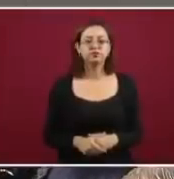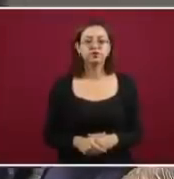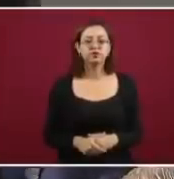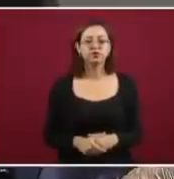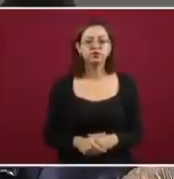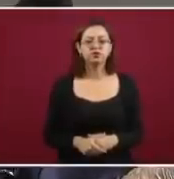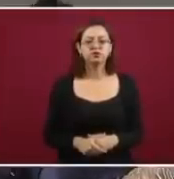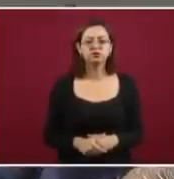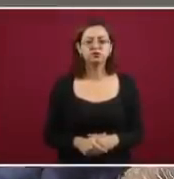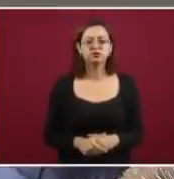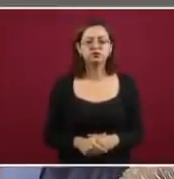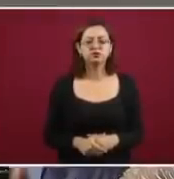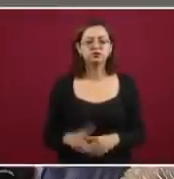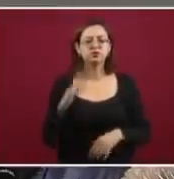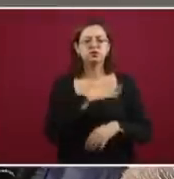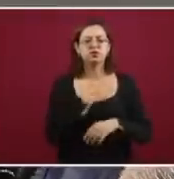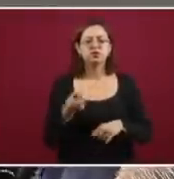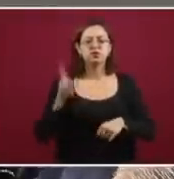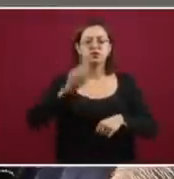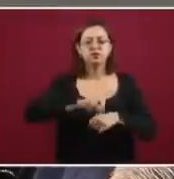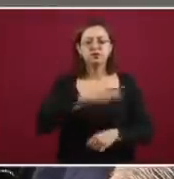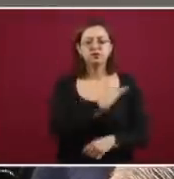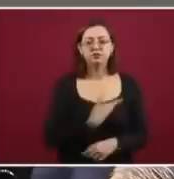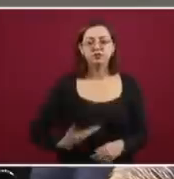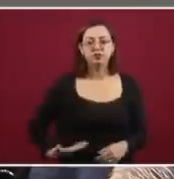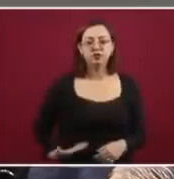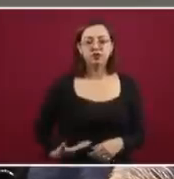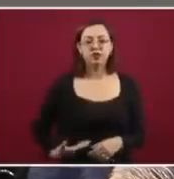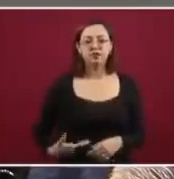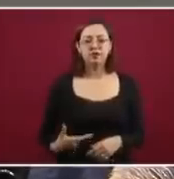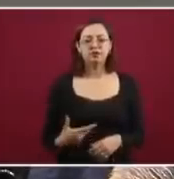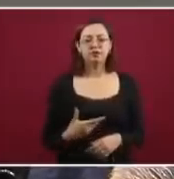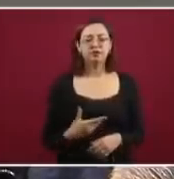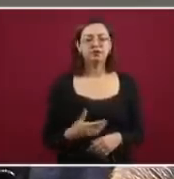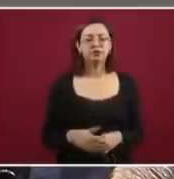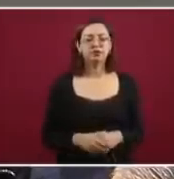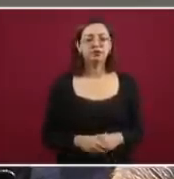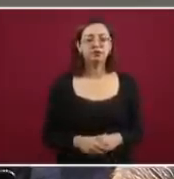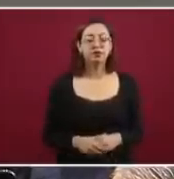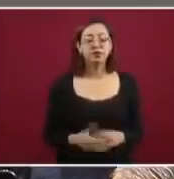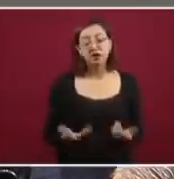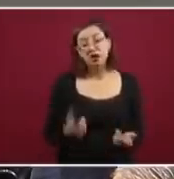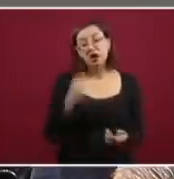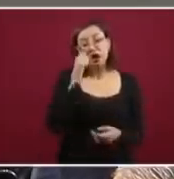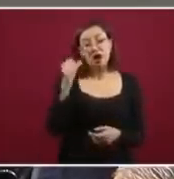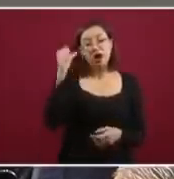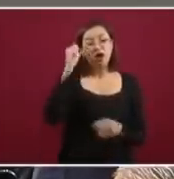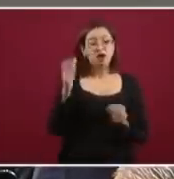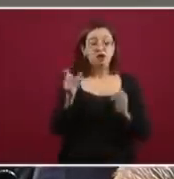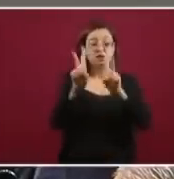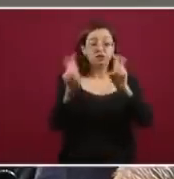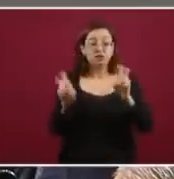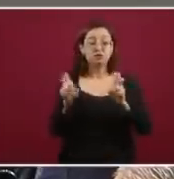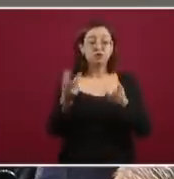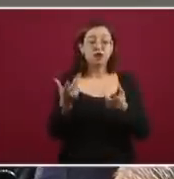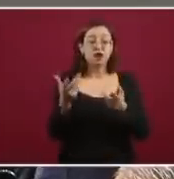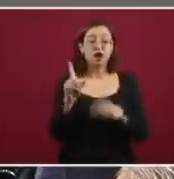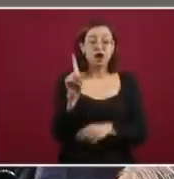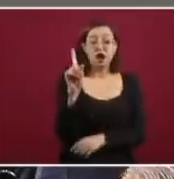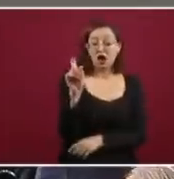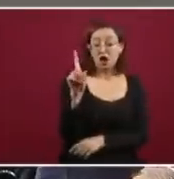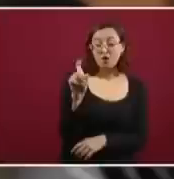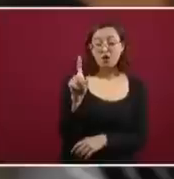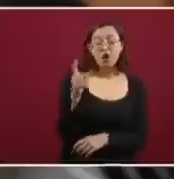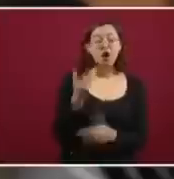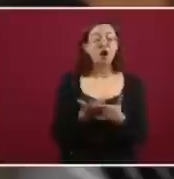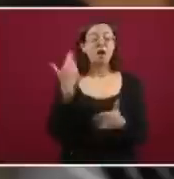buenos días presidente puedes preguntarle ayer preguntaba sobre el tema del agua desde